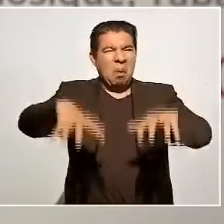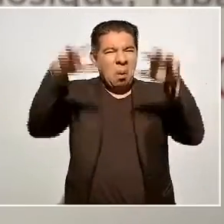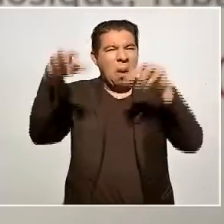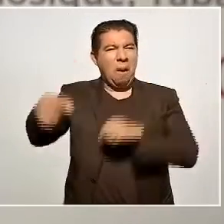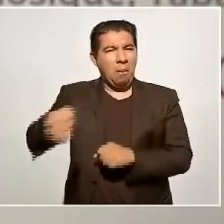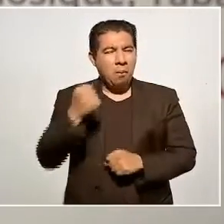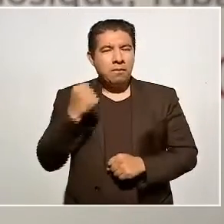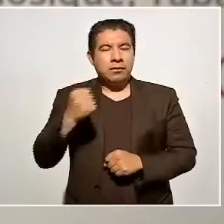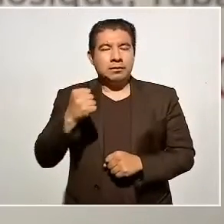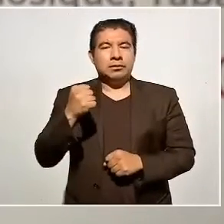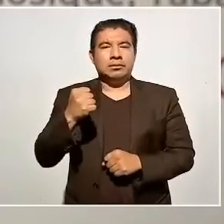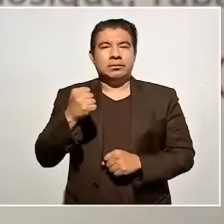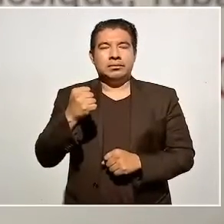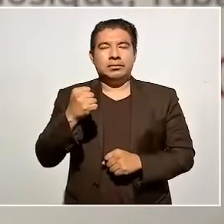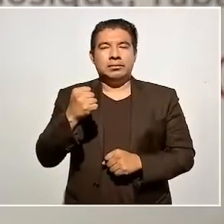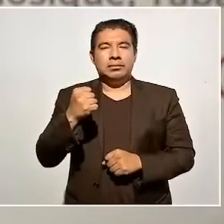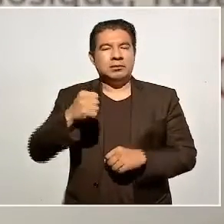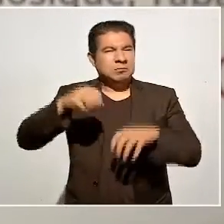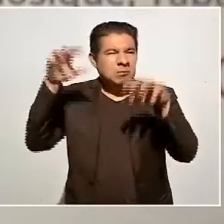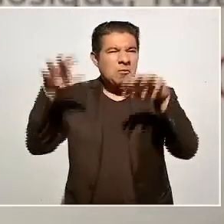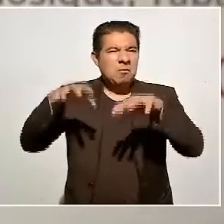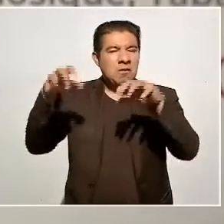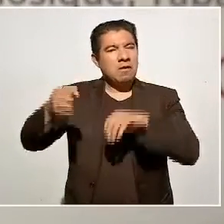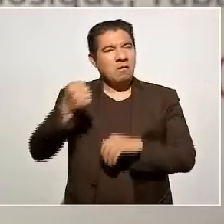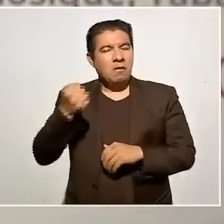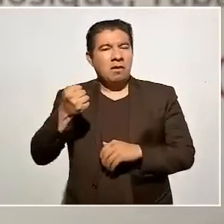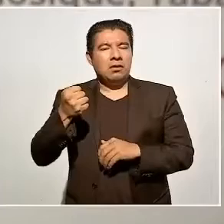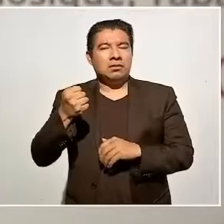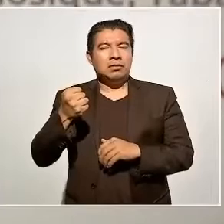aguaceros, empieza a llover mucho